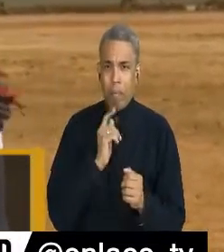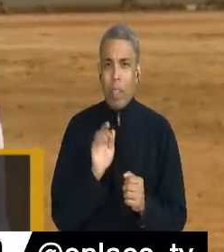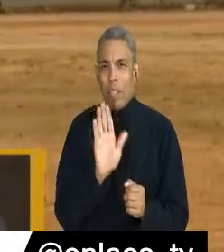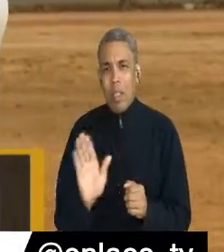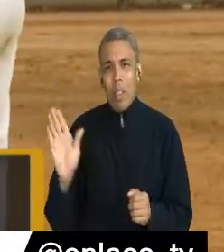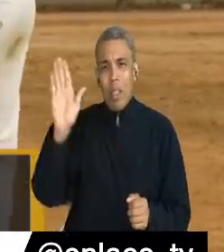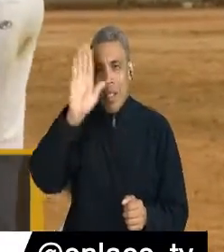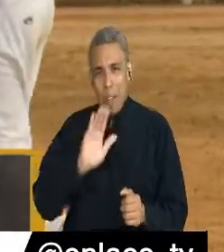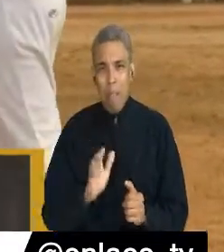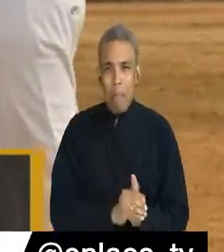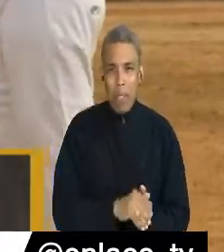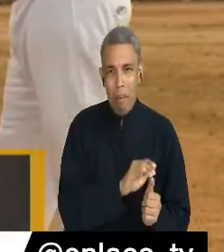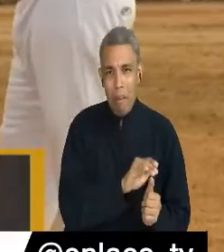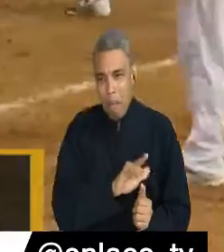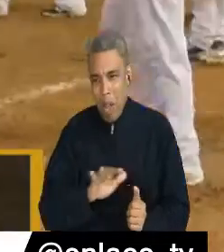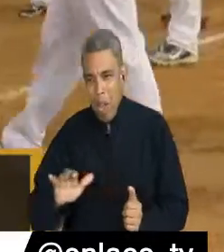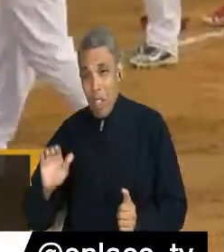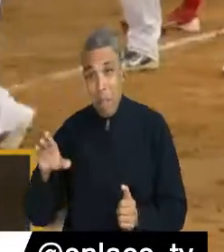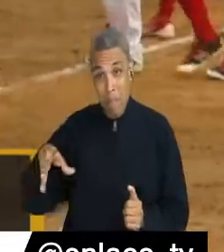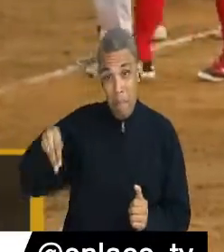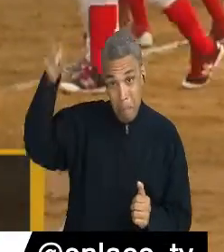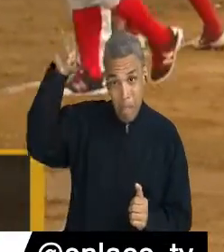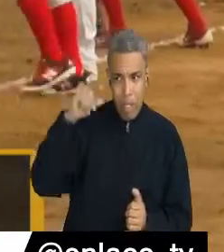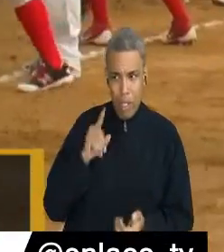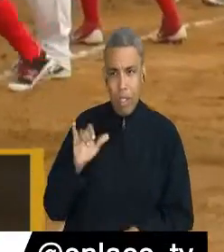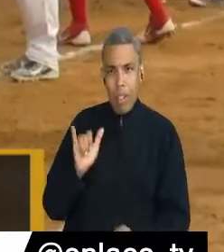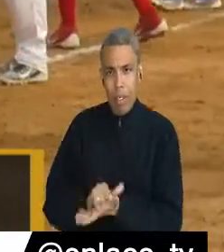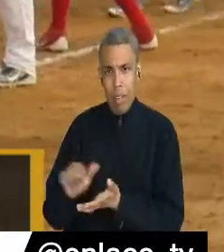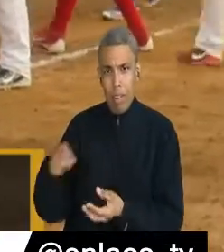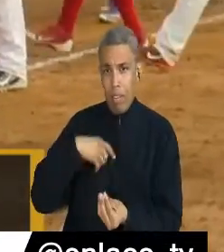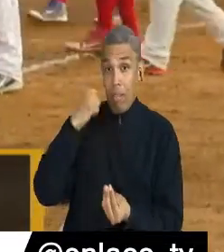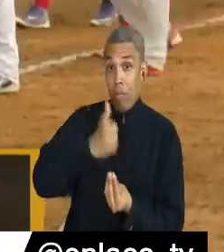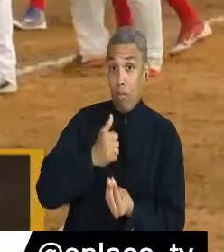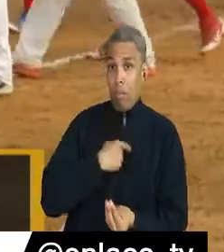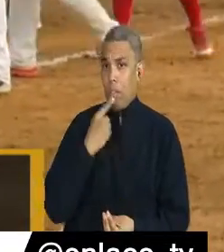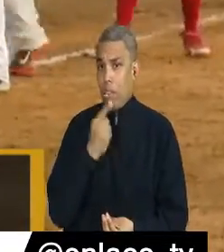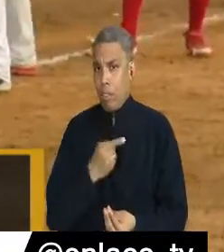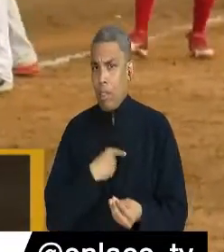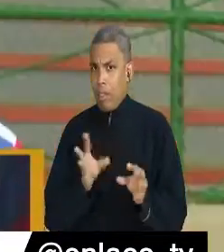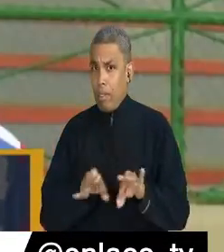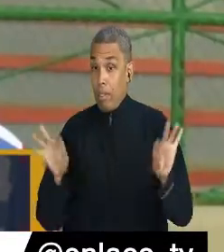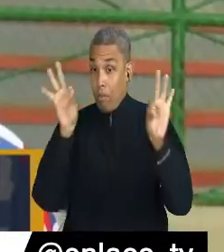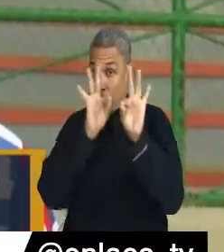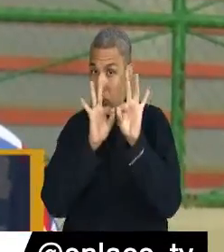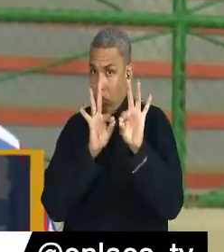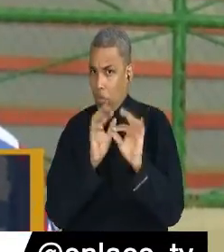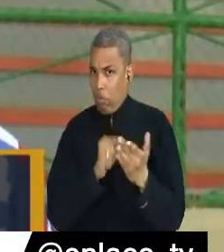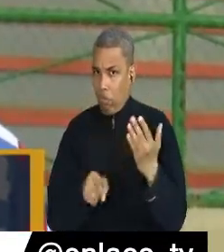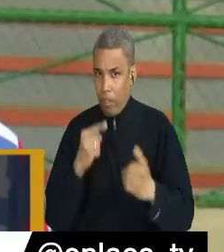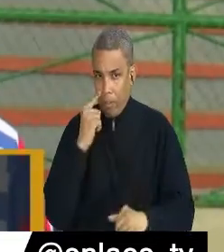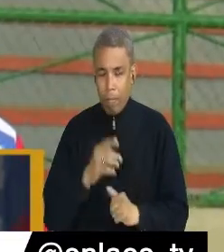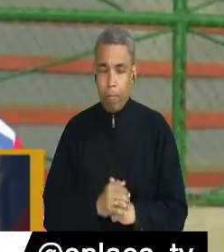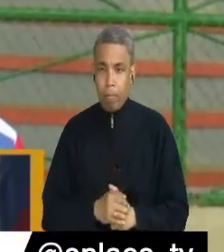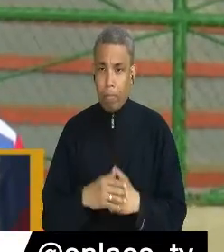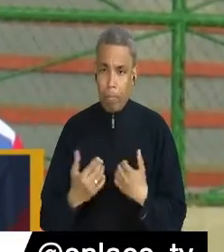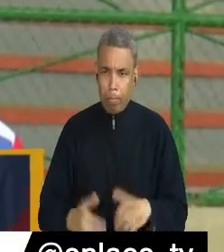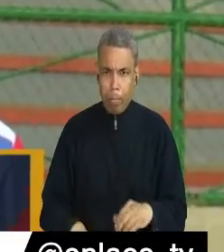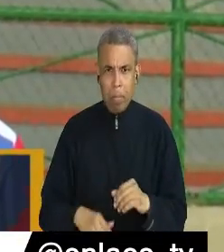torneo es clave para conformar el equipo que representará a colombia en esa disciplina a jugando un buen nivel